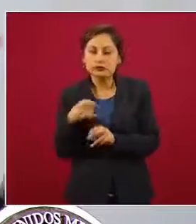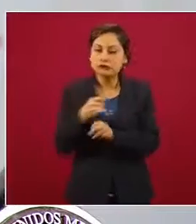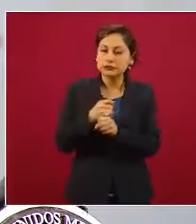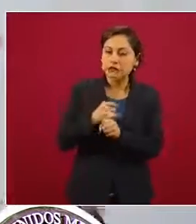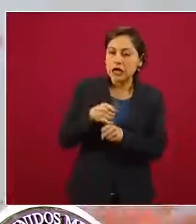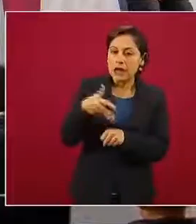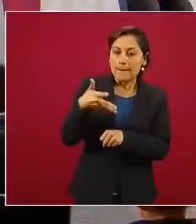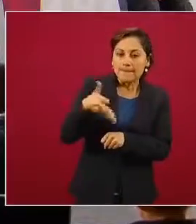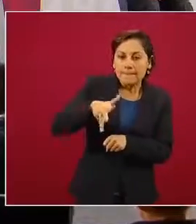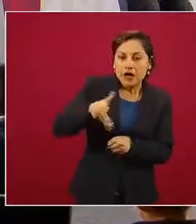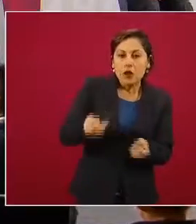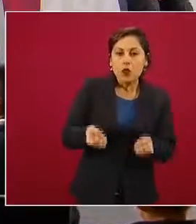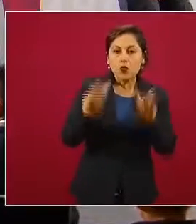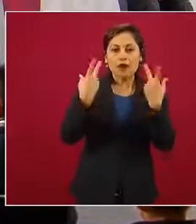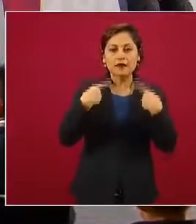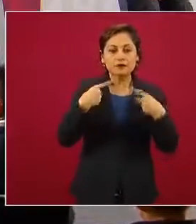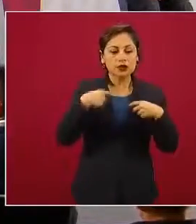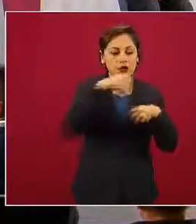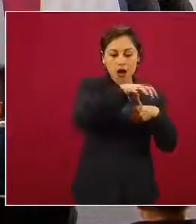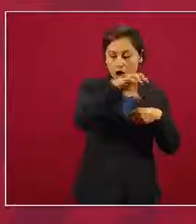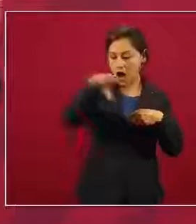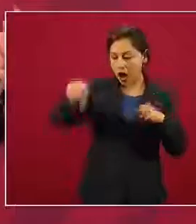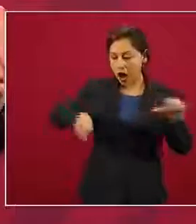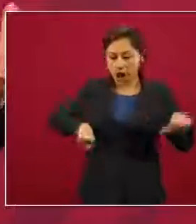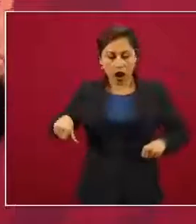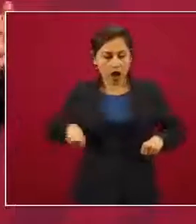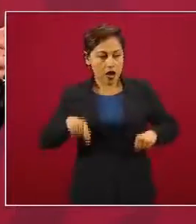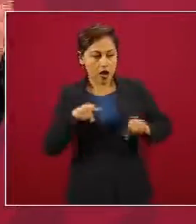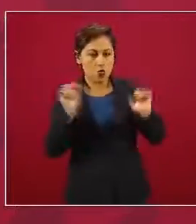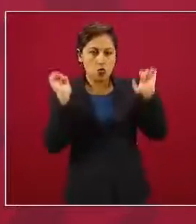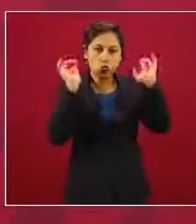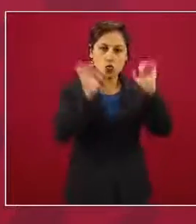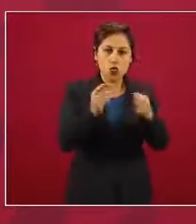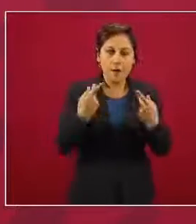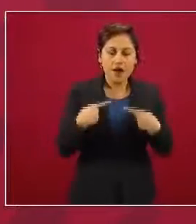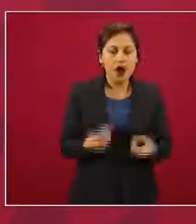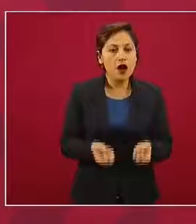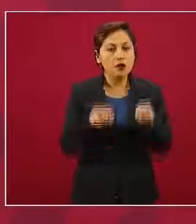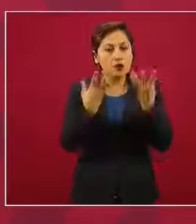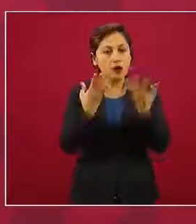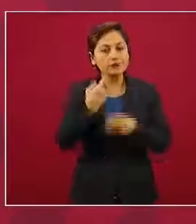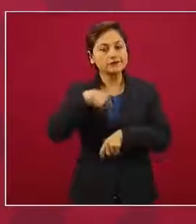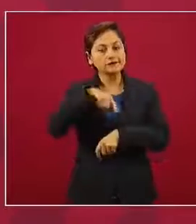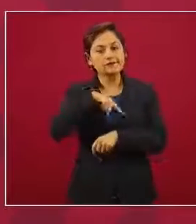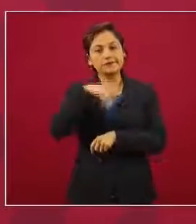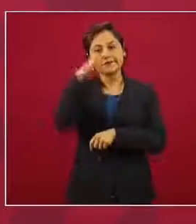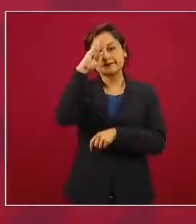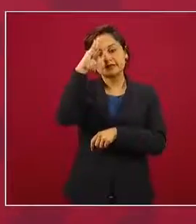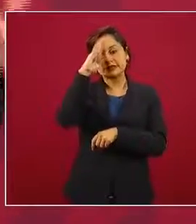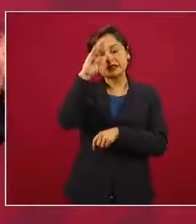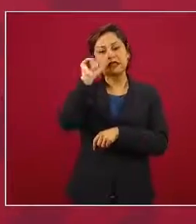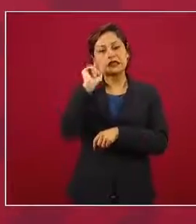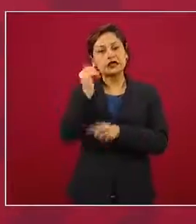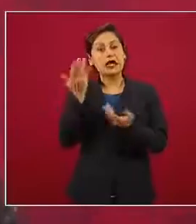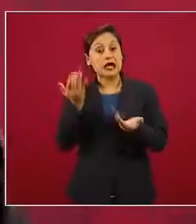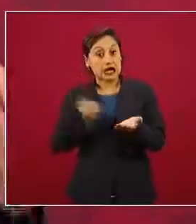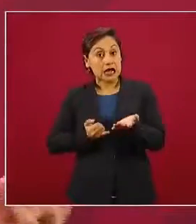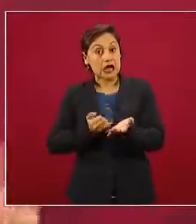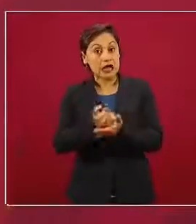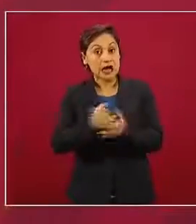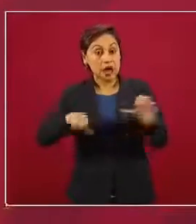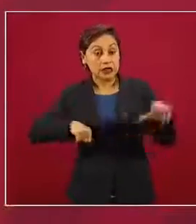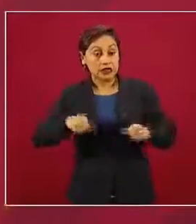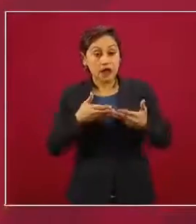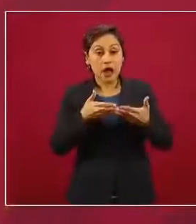para cada actividad social, la suma de quienes se integran si se abre una empresa, un giro